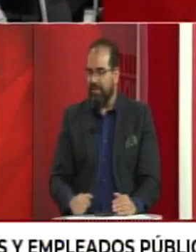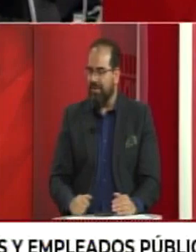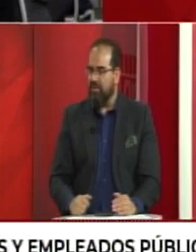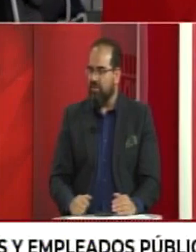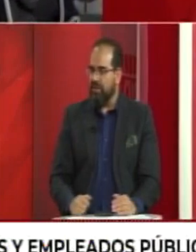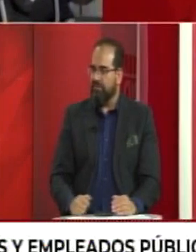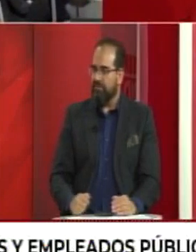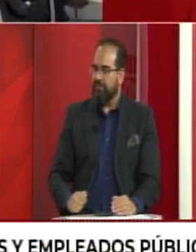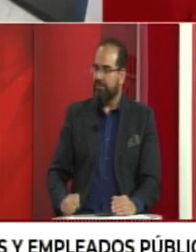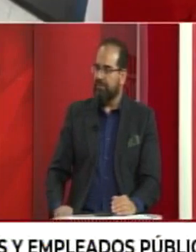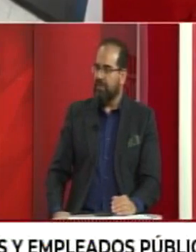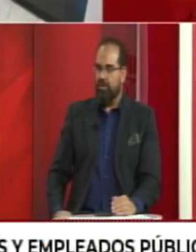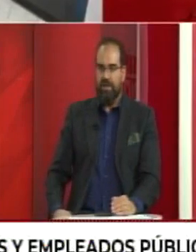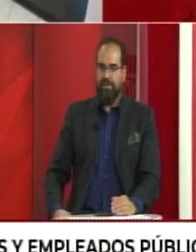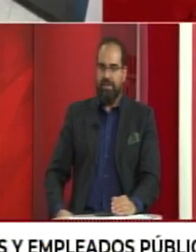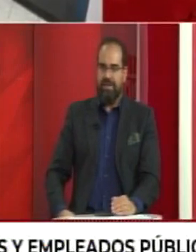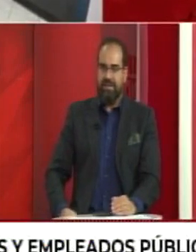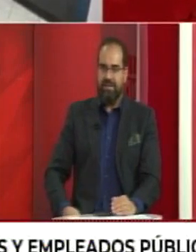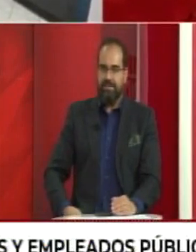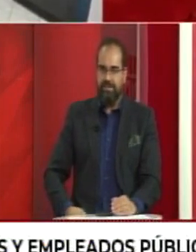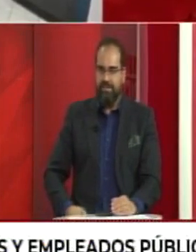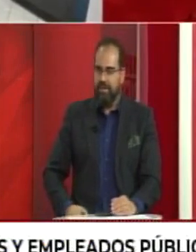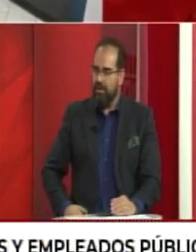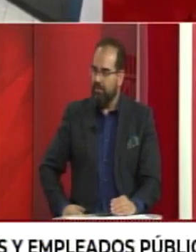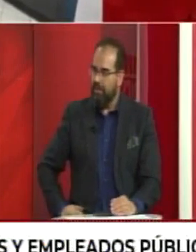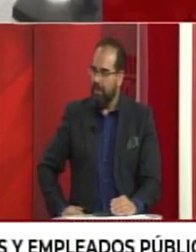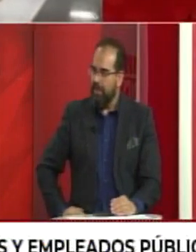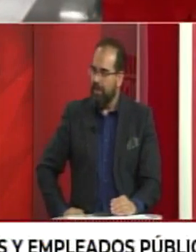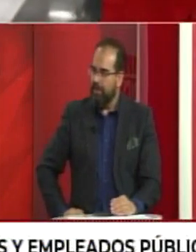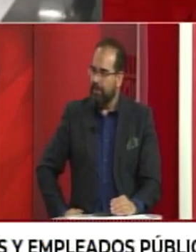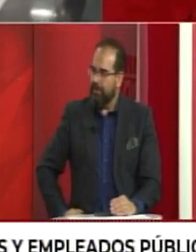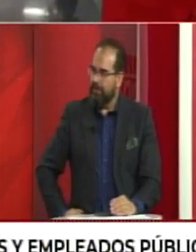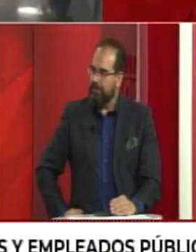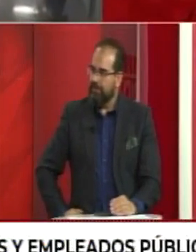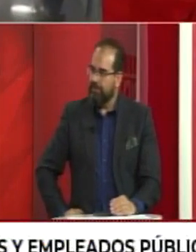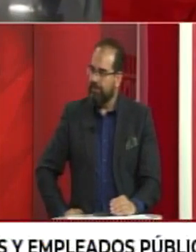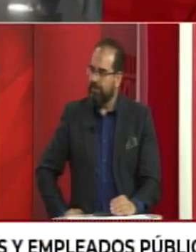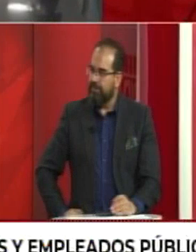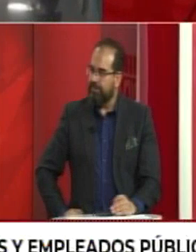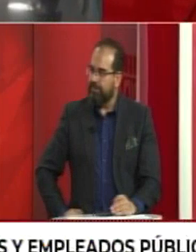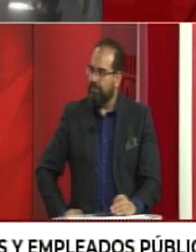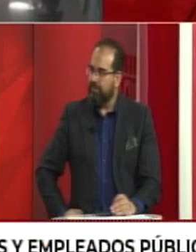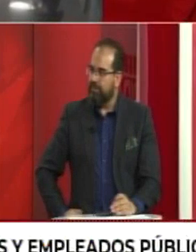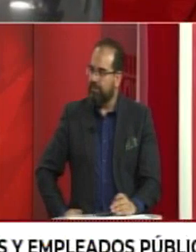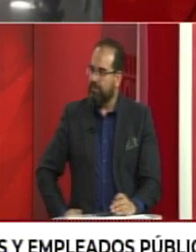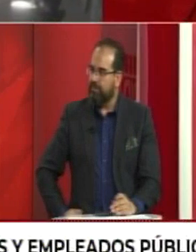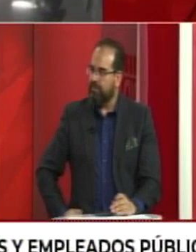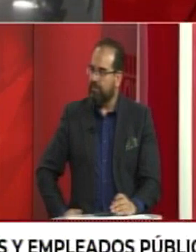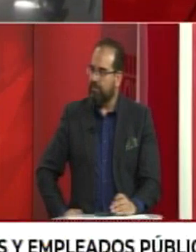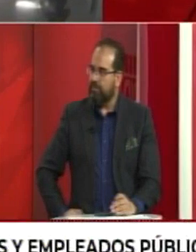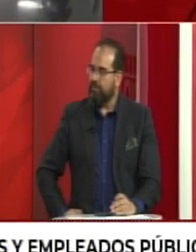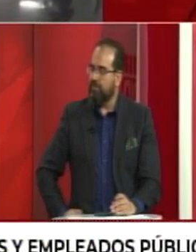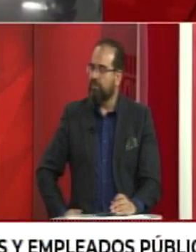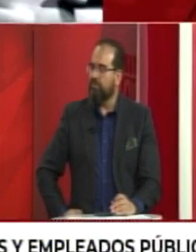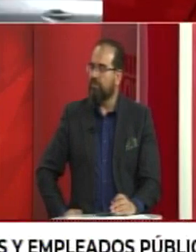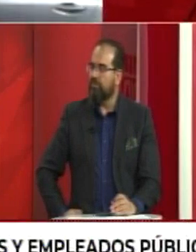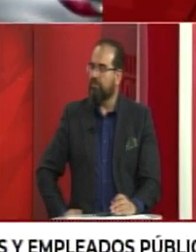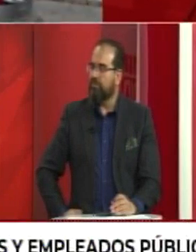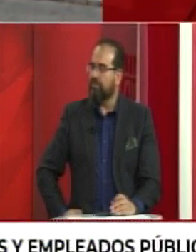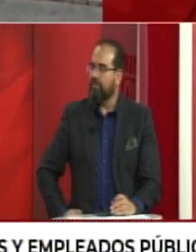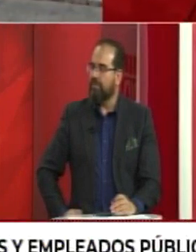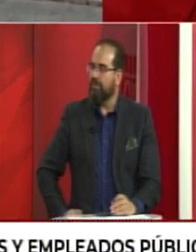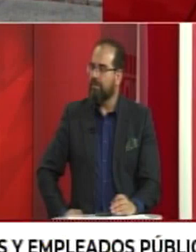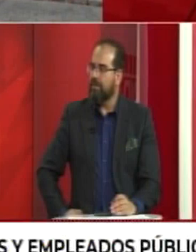realmente exitosa. Marca la diferencia. Totalmente así. Y en este punto también hay que destacar también instituciones que tienen